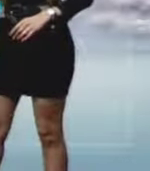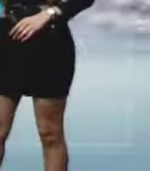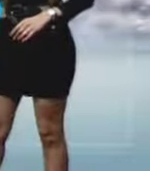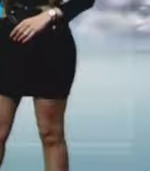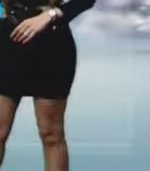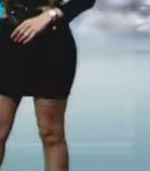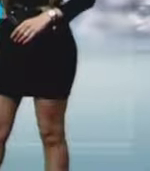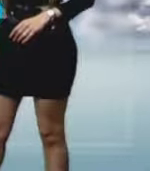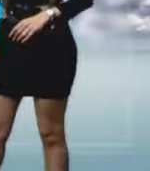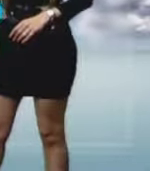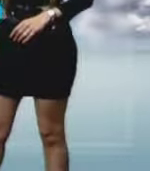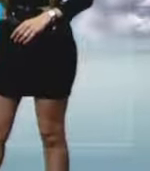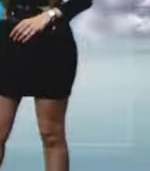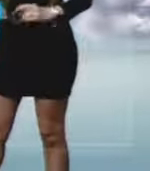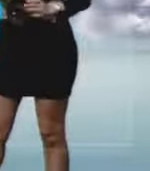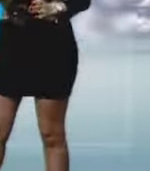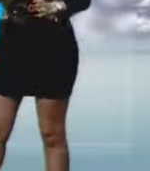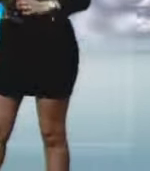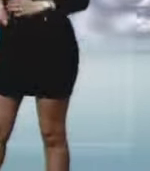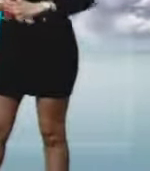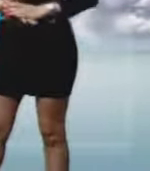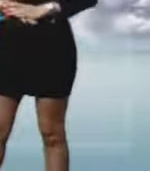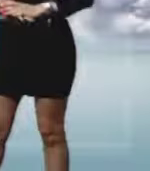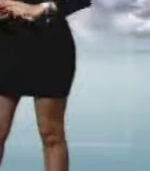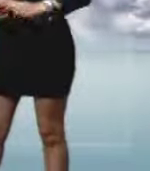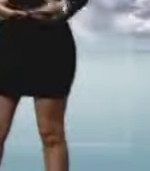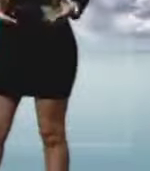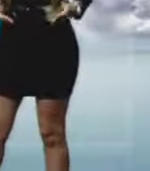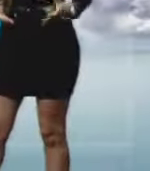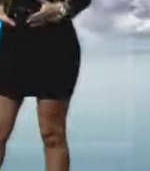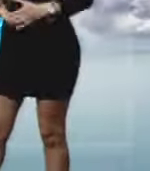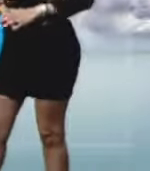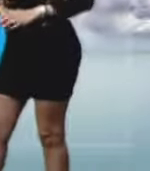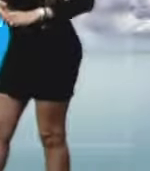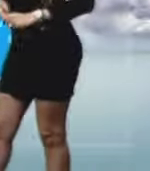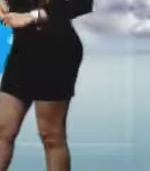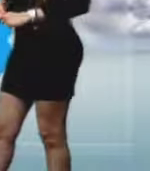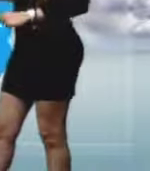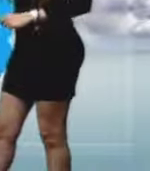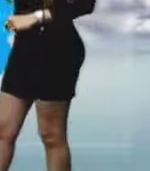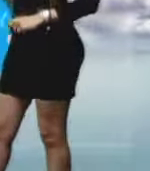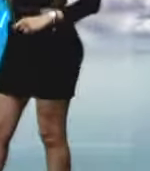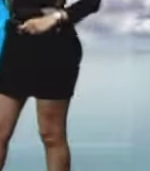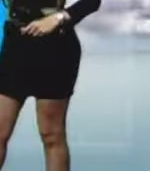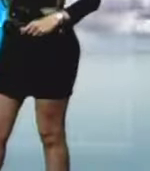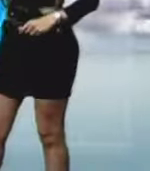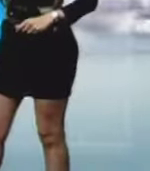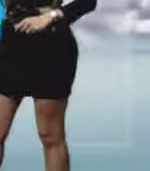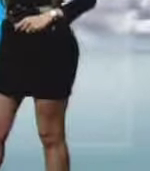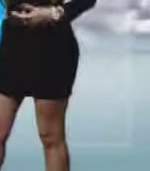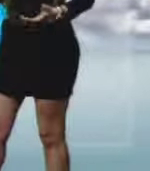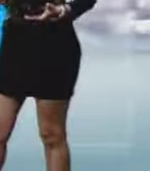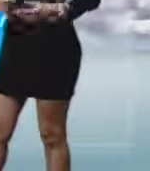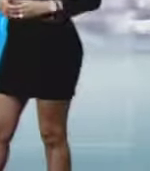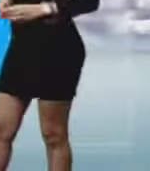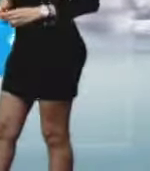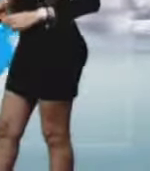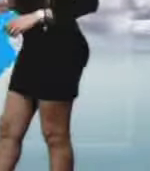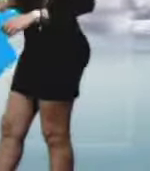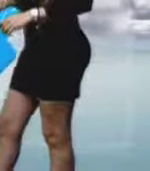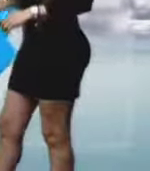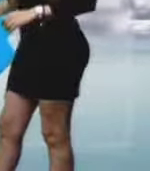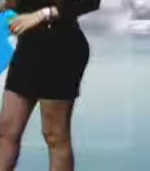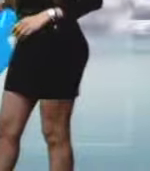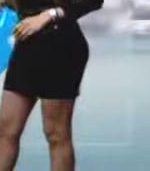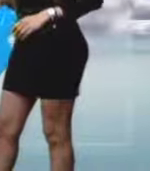departamentos situados en la franja transversal como Alta y Baja Verapaz. Durante la tarde se pronostica lluvia en el departamento de Petén, lluvias moderadas